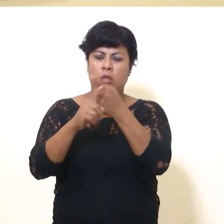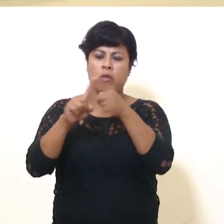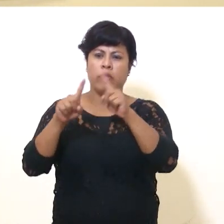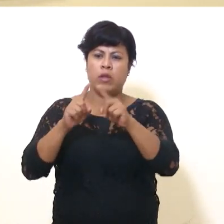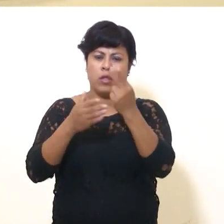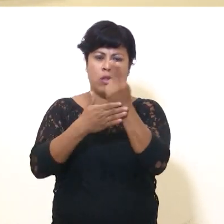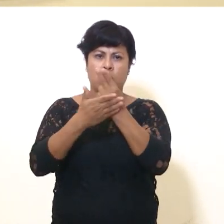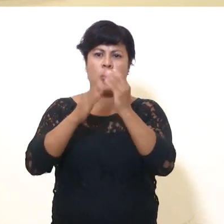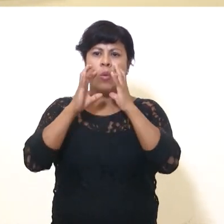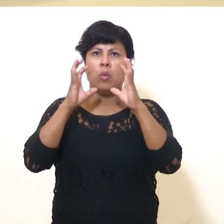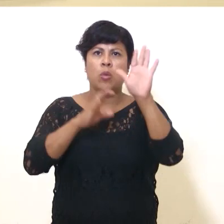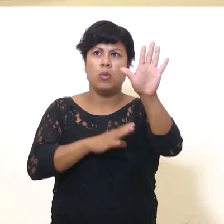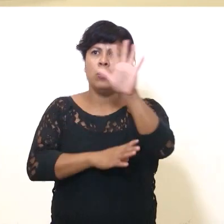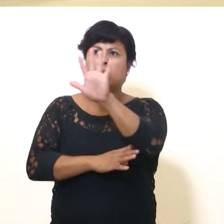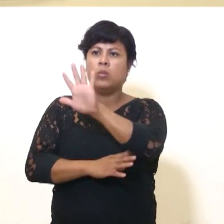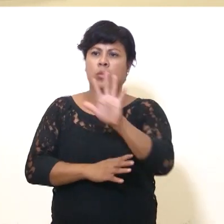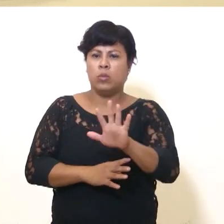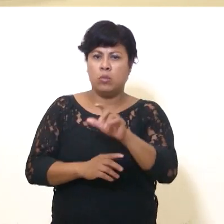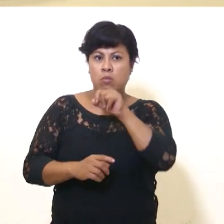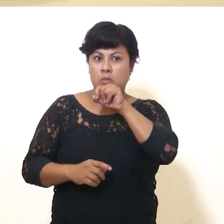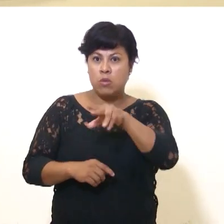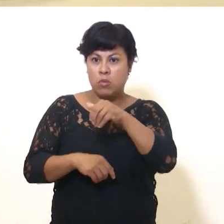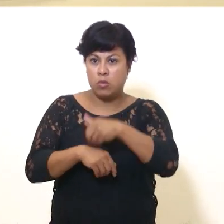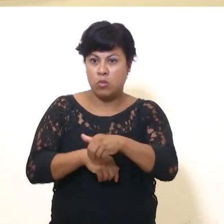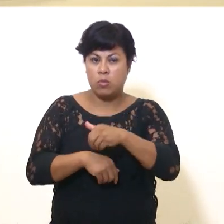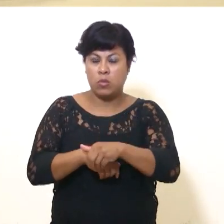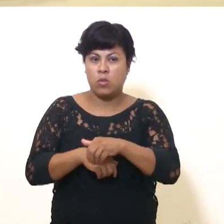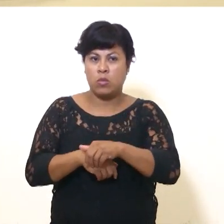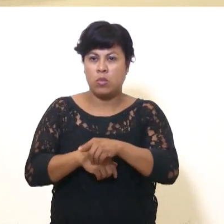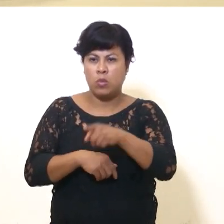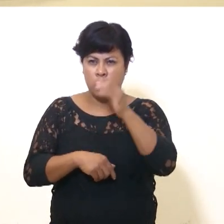en todas las figuritas de los globos?